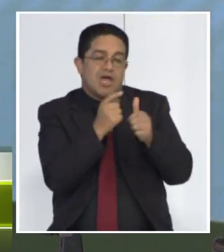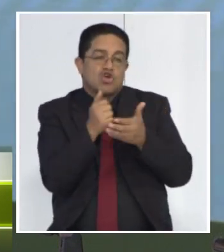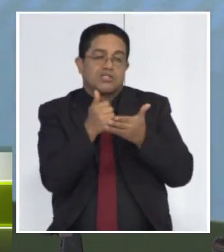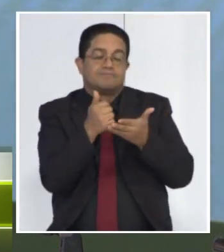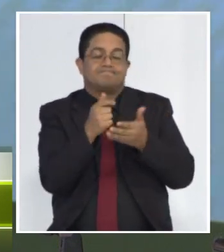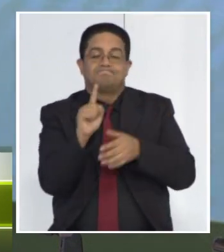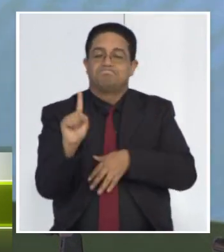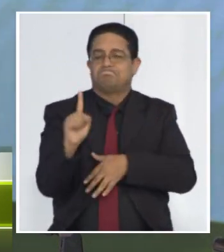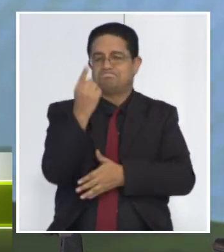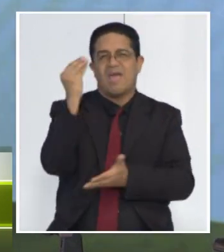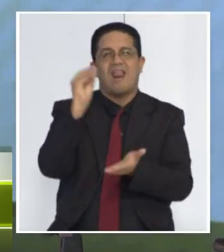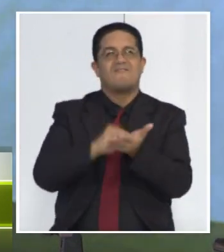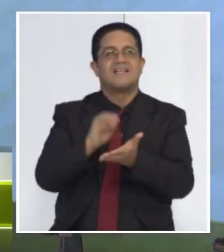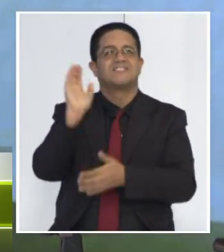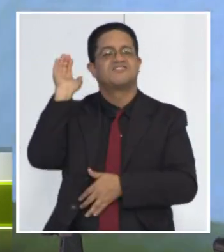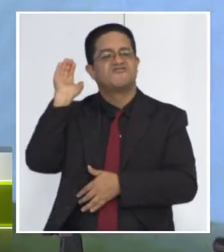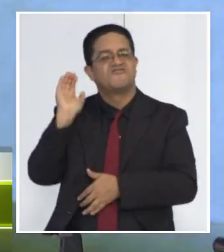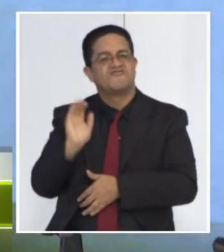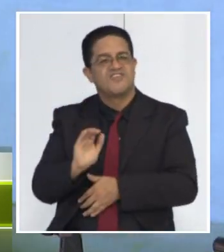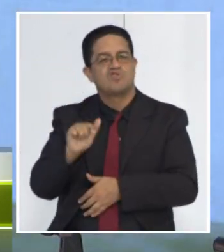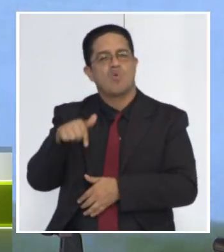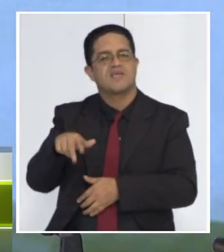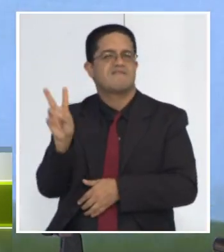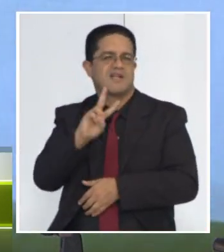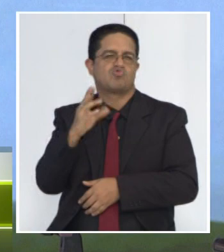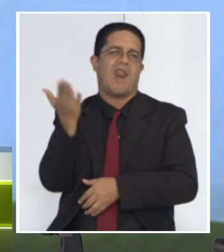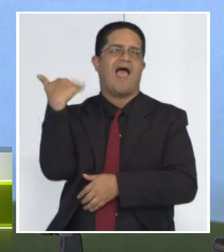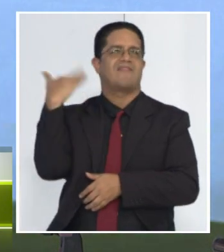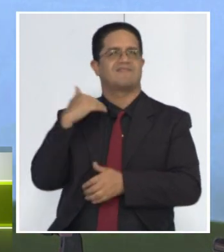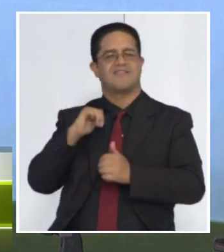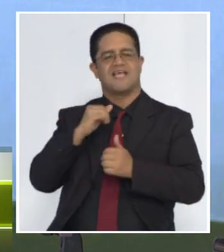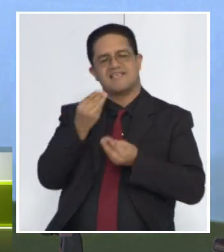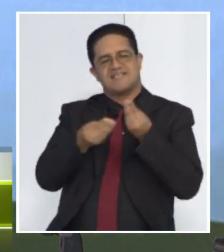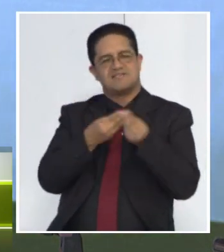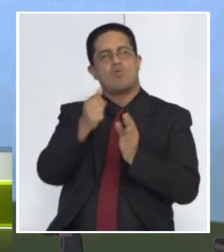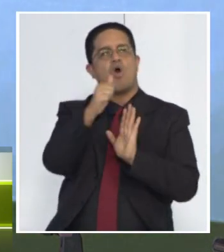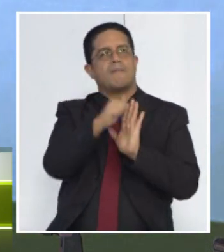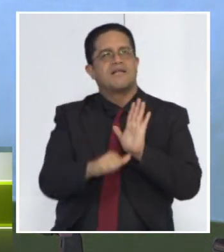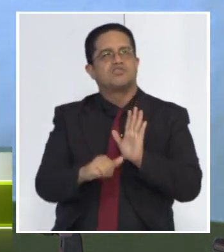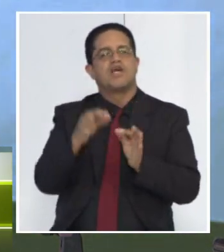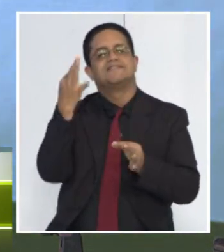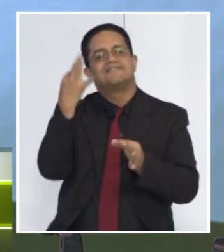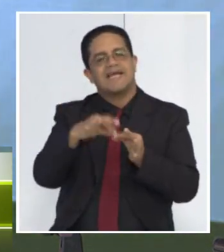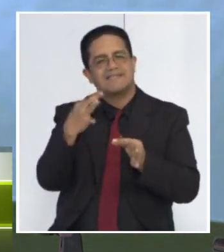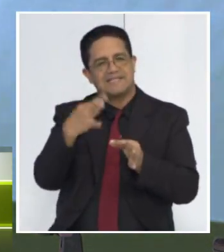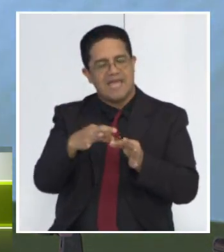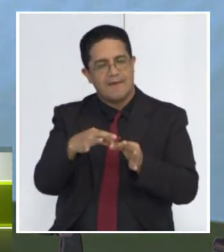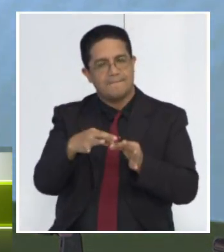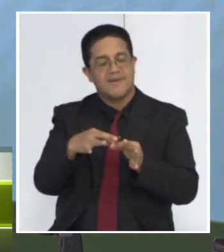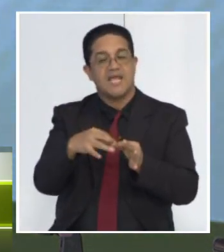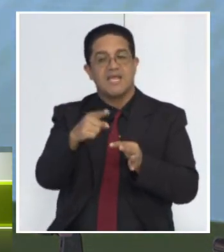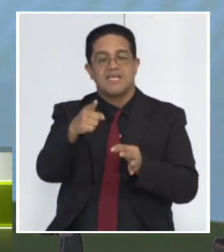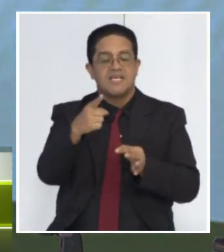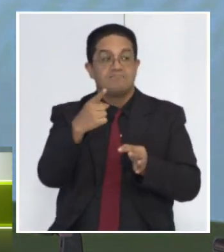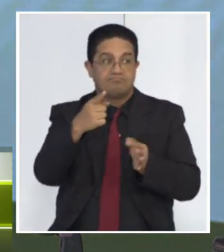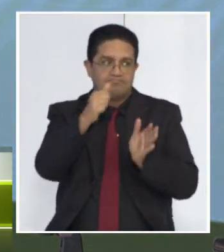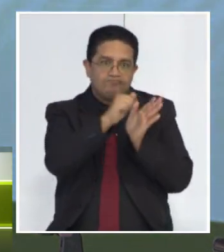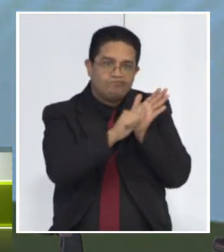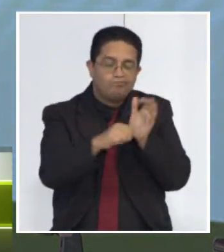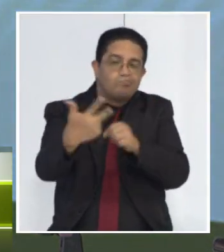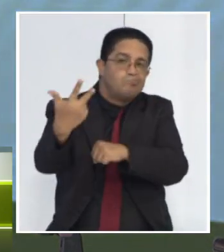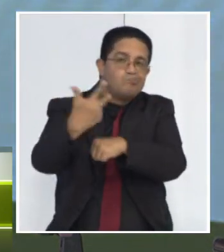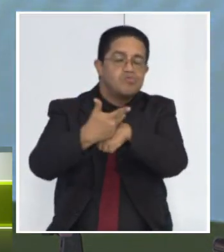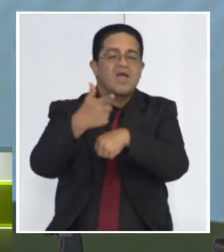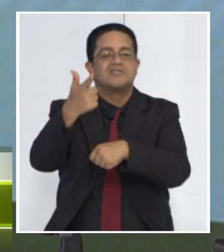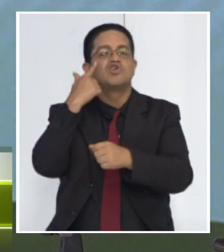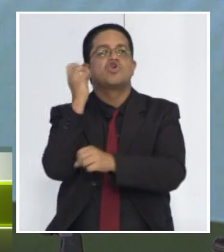por primera vez al país y la hicimos en septiembre del año 2012, transmitimos esa cirugía para el Congreso de Traumatología que se estaba